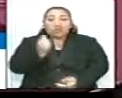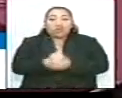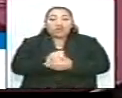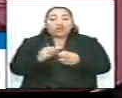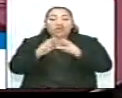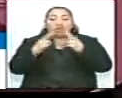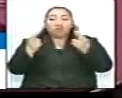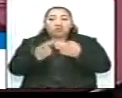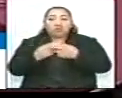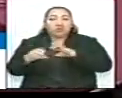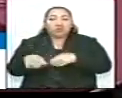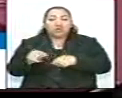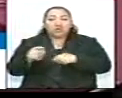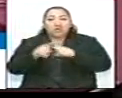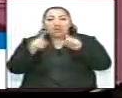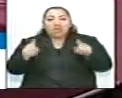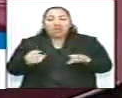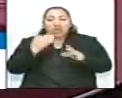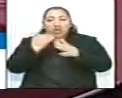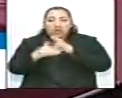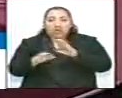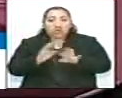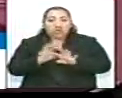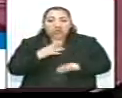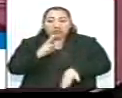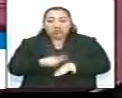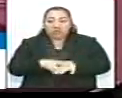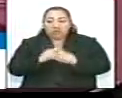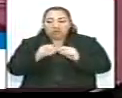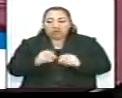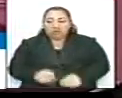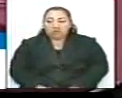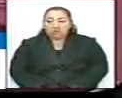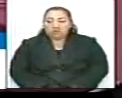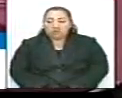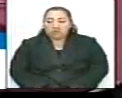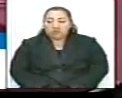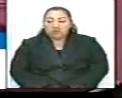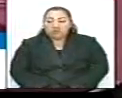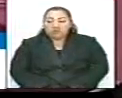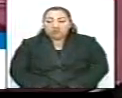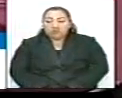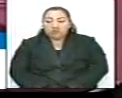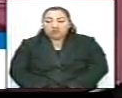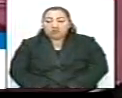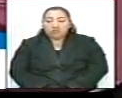se realicen vía electrónica. Si nadie se opone, se da por aprobado.